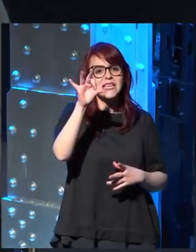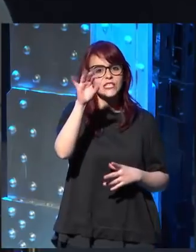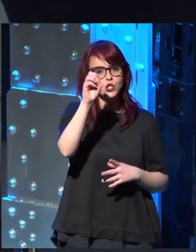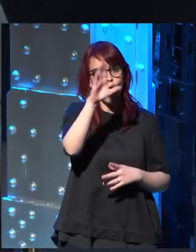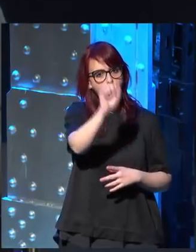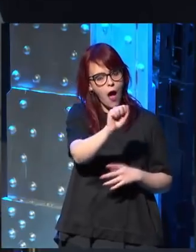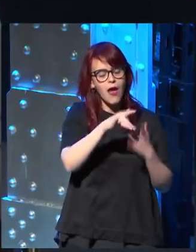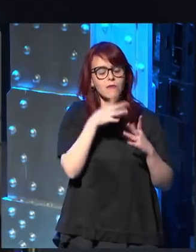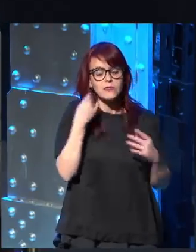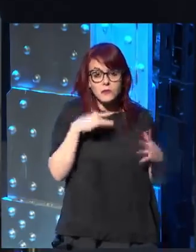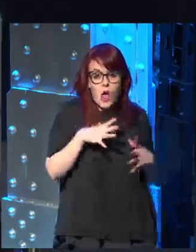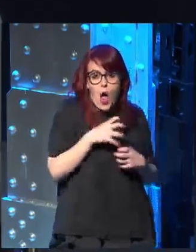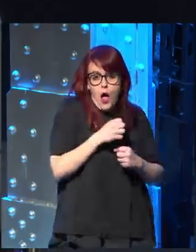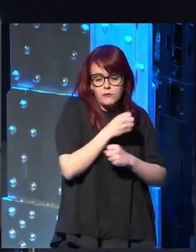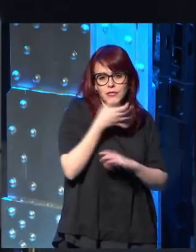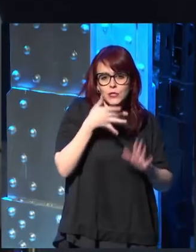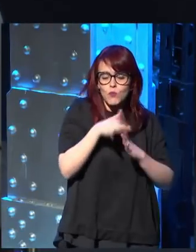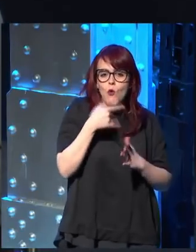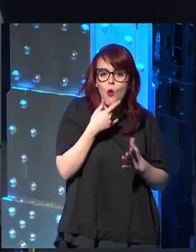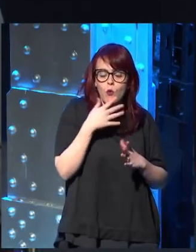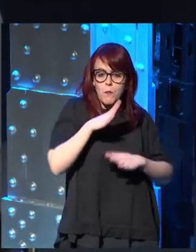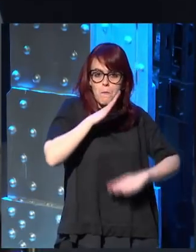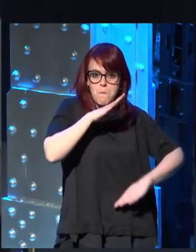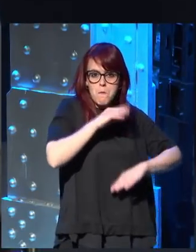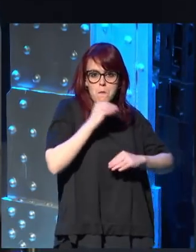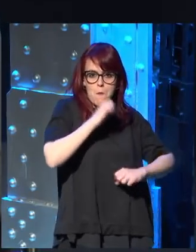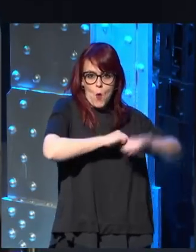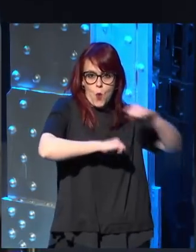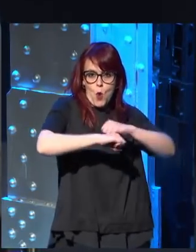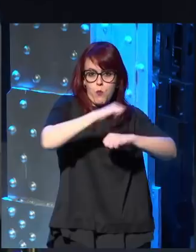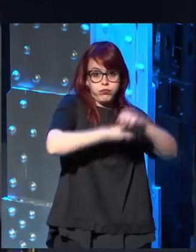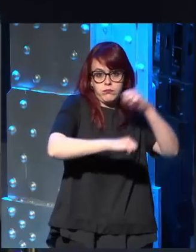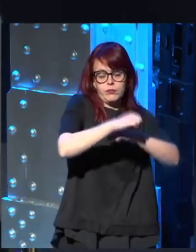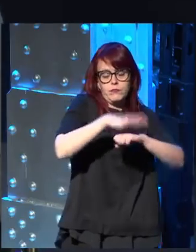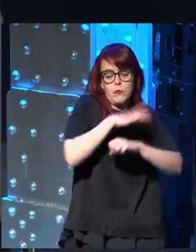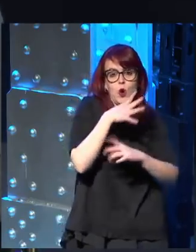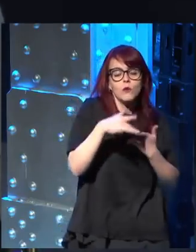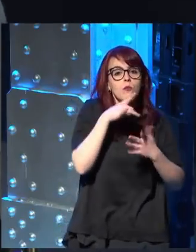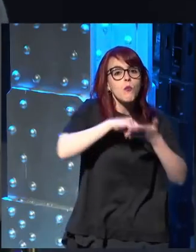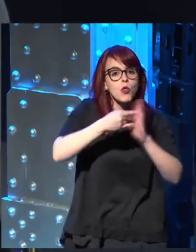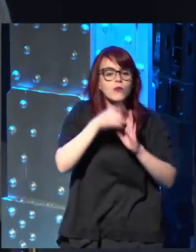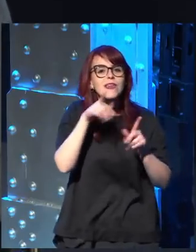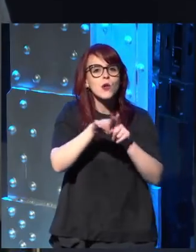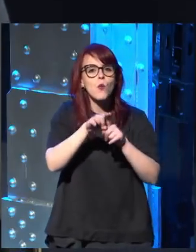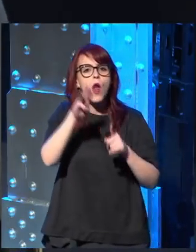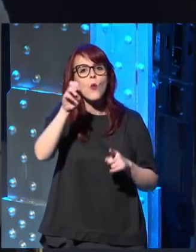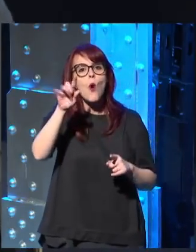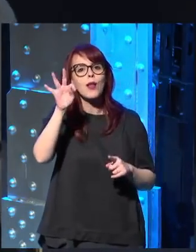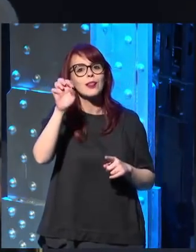que están hechos por acumulación y por o el proyecto que tenía el pobre Walter Benjamin de